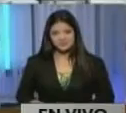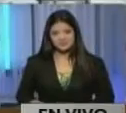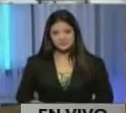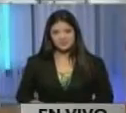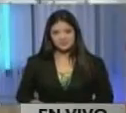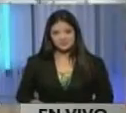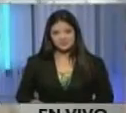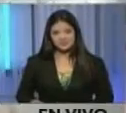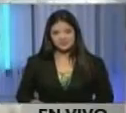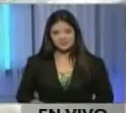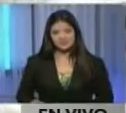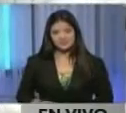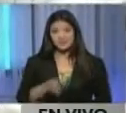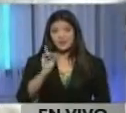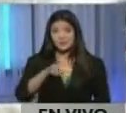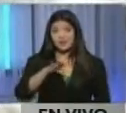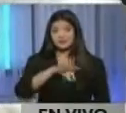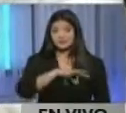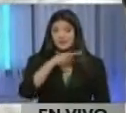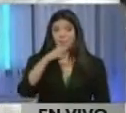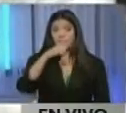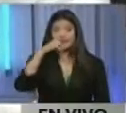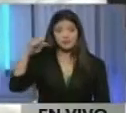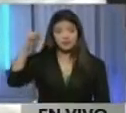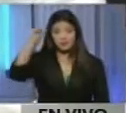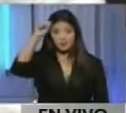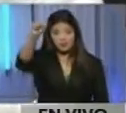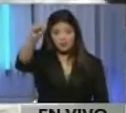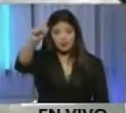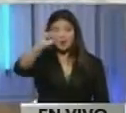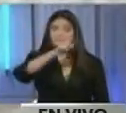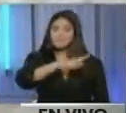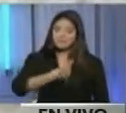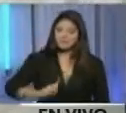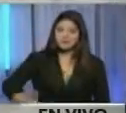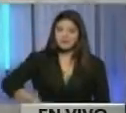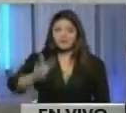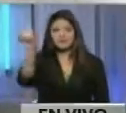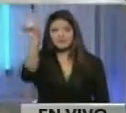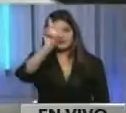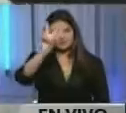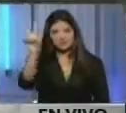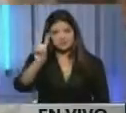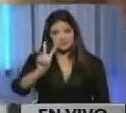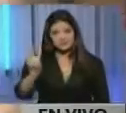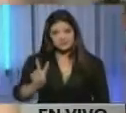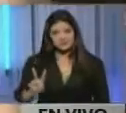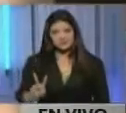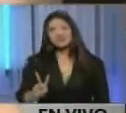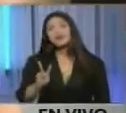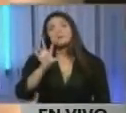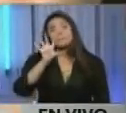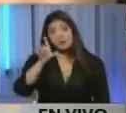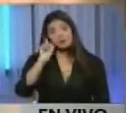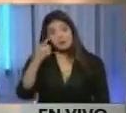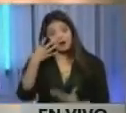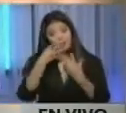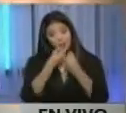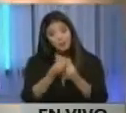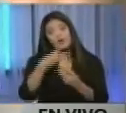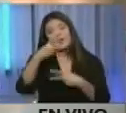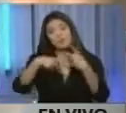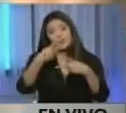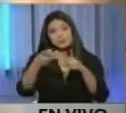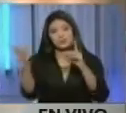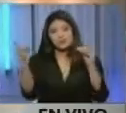Y el excelentísimo señor Nicolás Maduro Moros, presidente de la República Bolivariana de Venezuela, país acompañante de la mesa